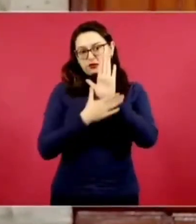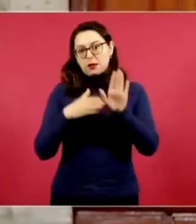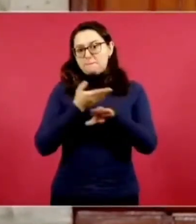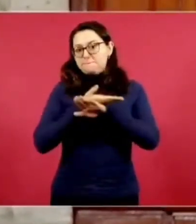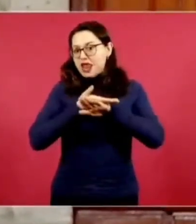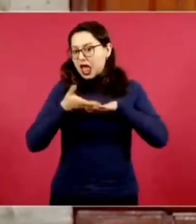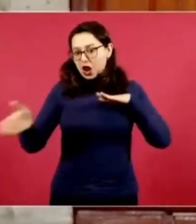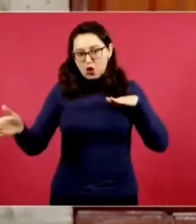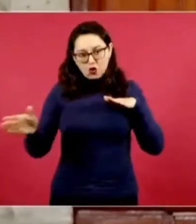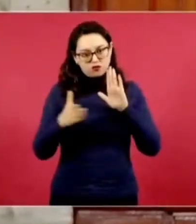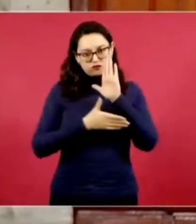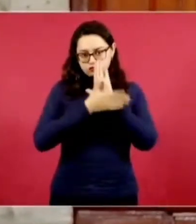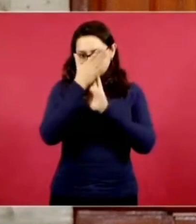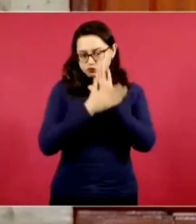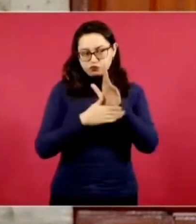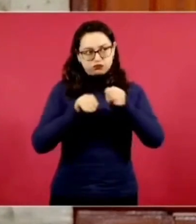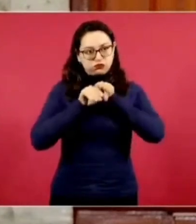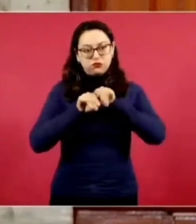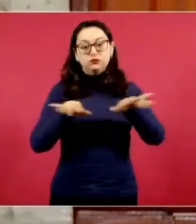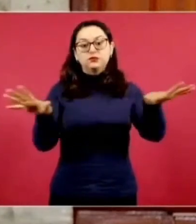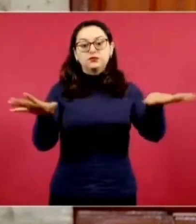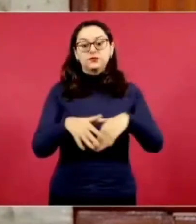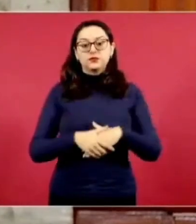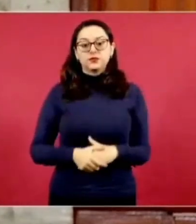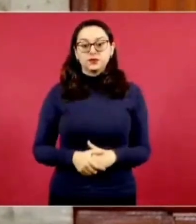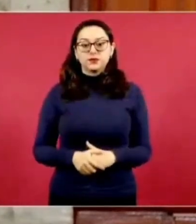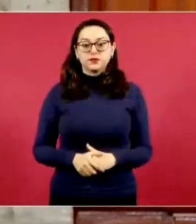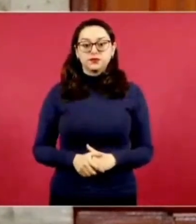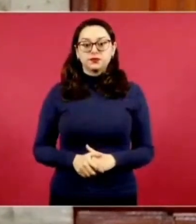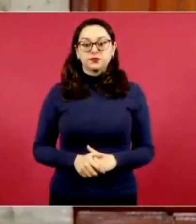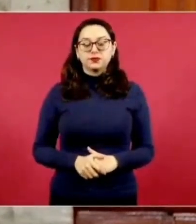Sí, sí. Después del 2 de octubre del 68.